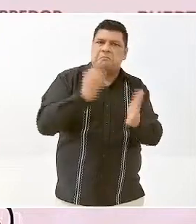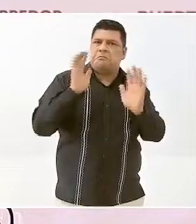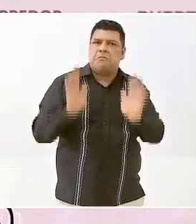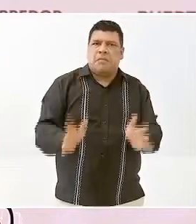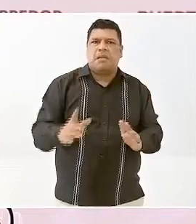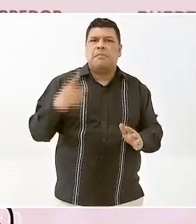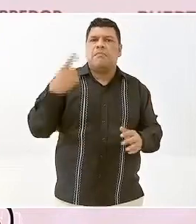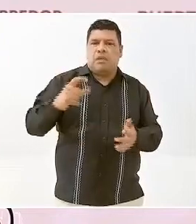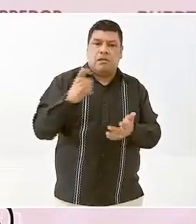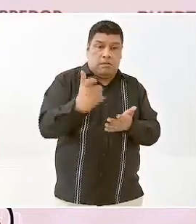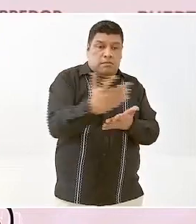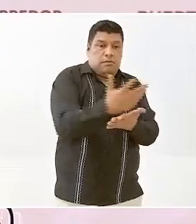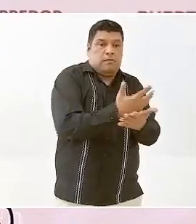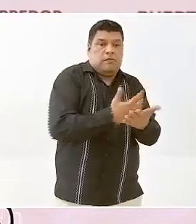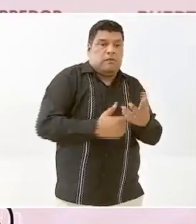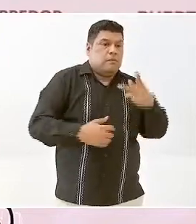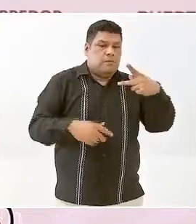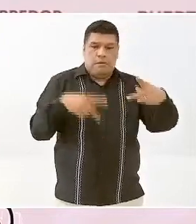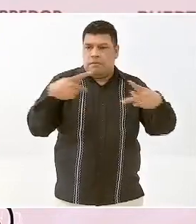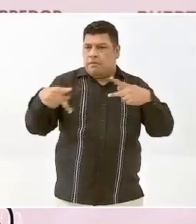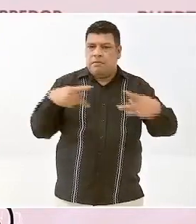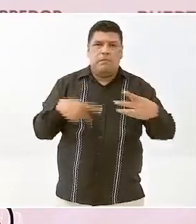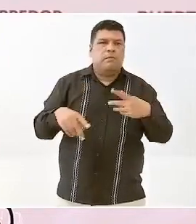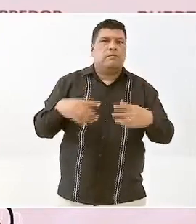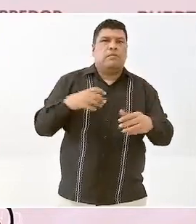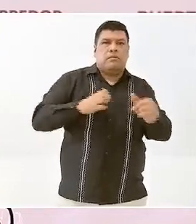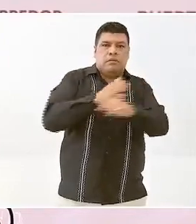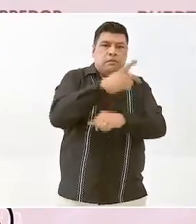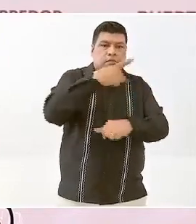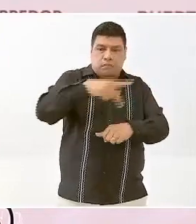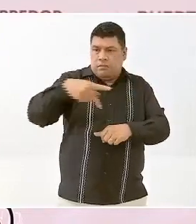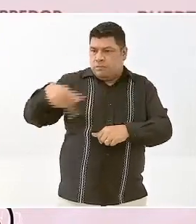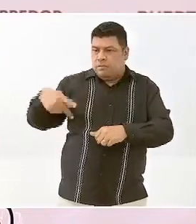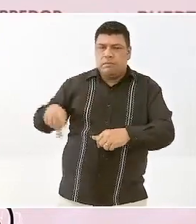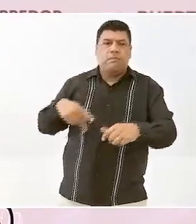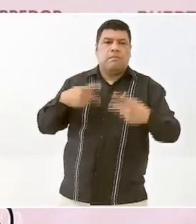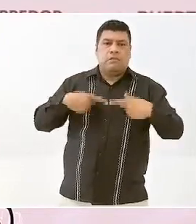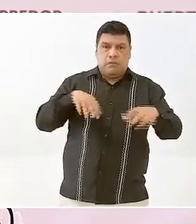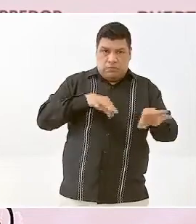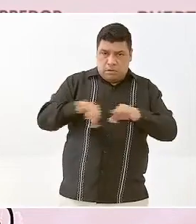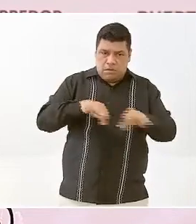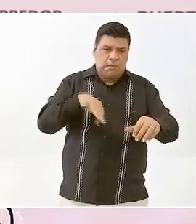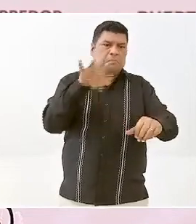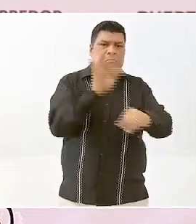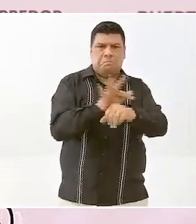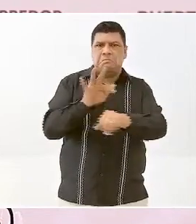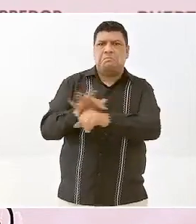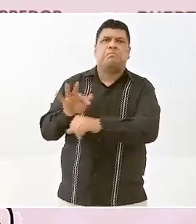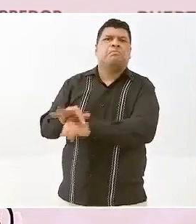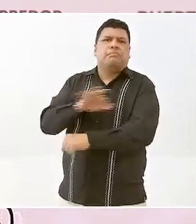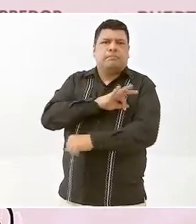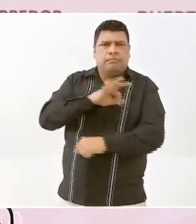utilidades sean en beneficio de los trabajadores